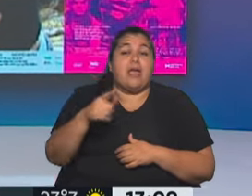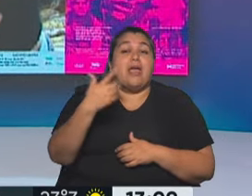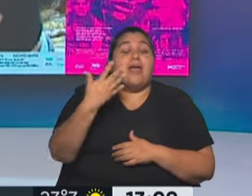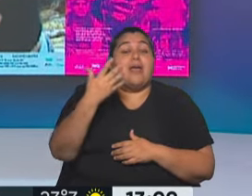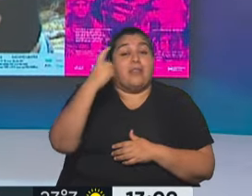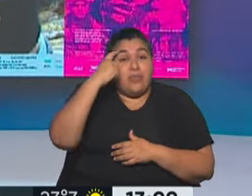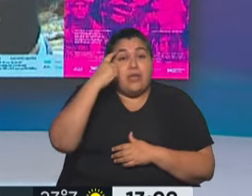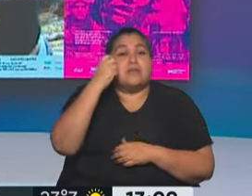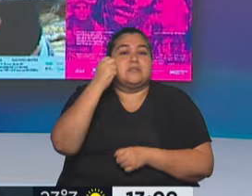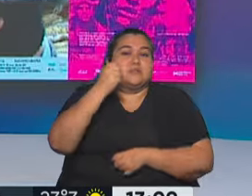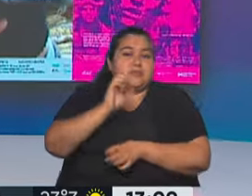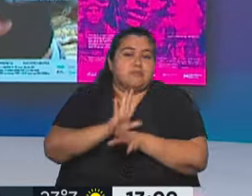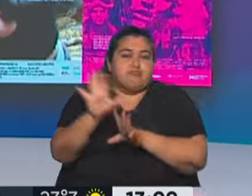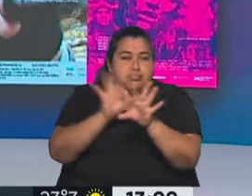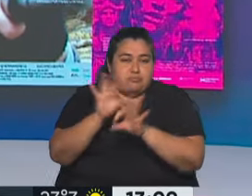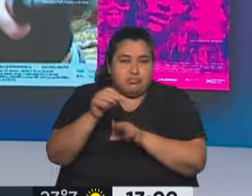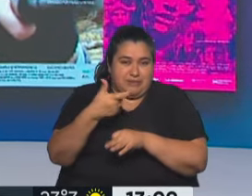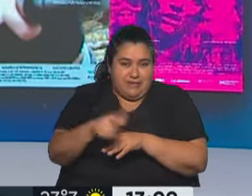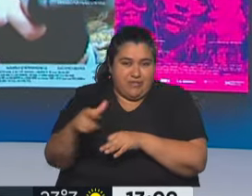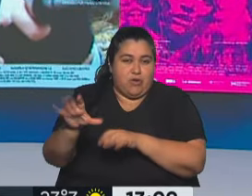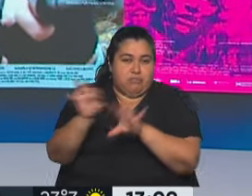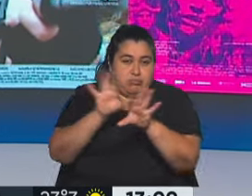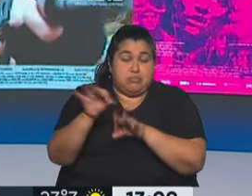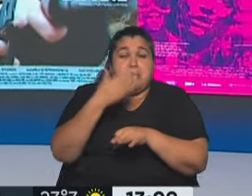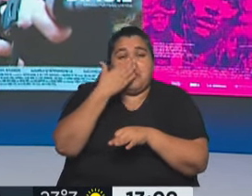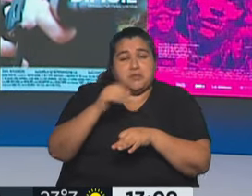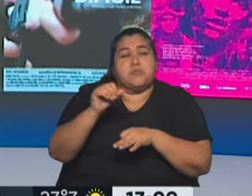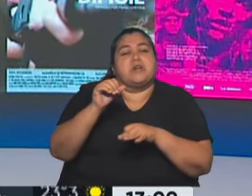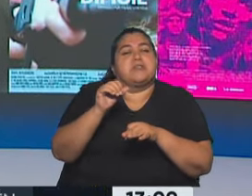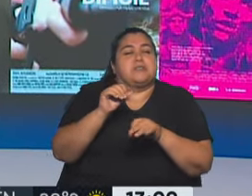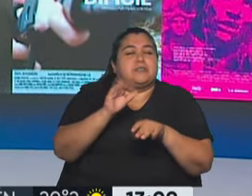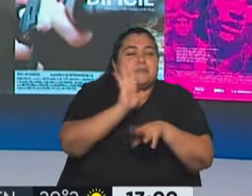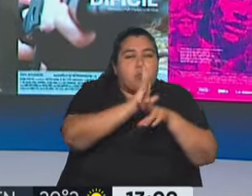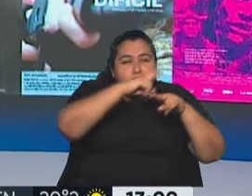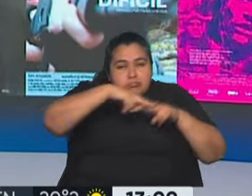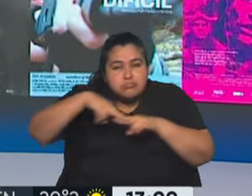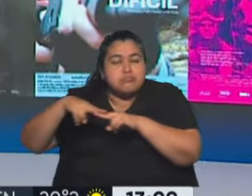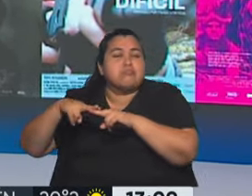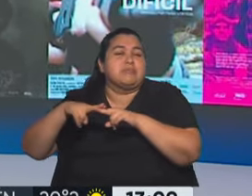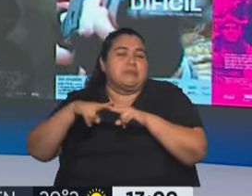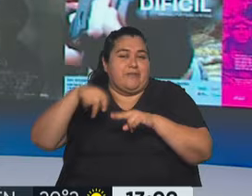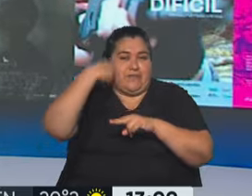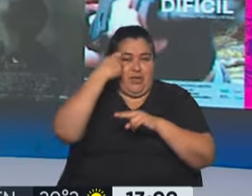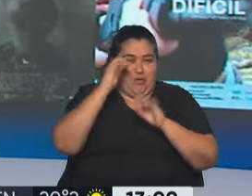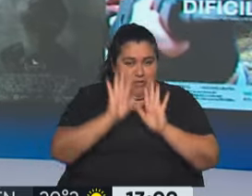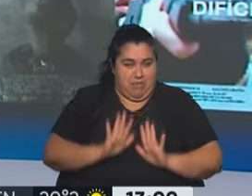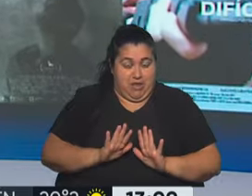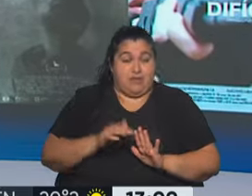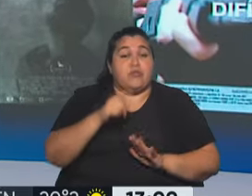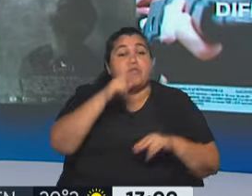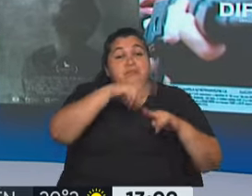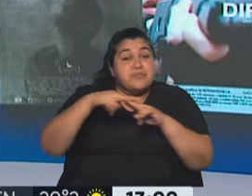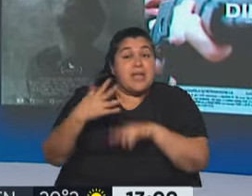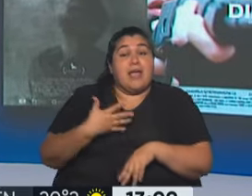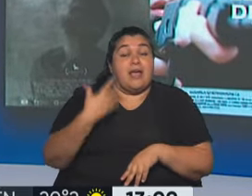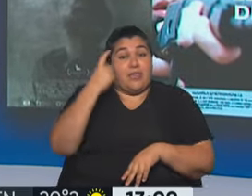el INCA los produjo y además los recopiló en un gran largometraje. En esa primera edición, entre los 10 directores,